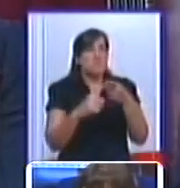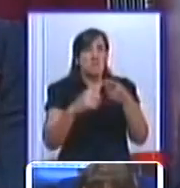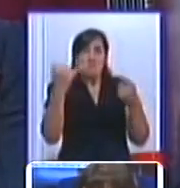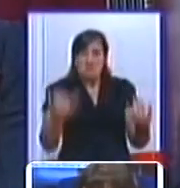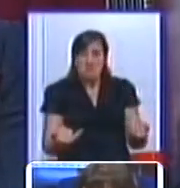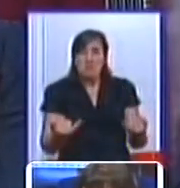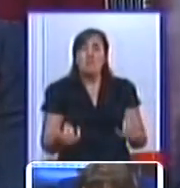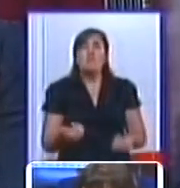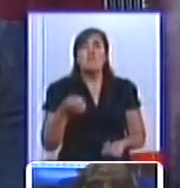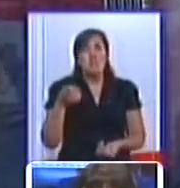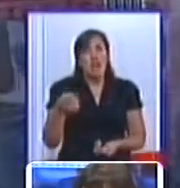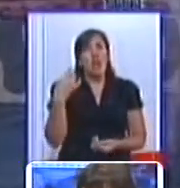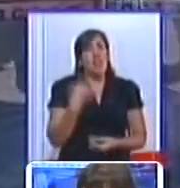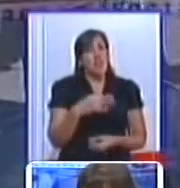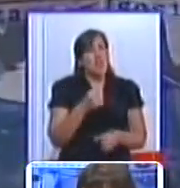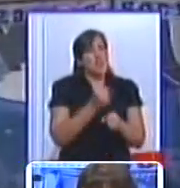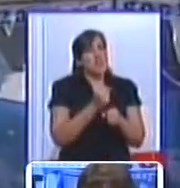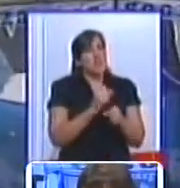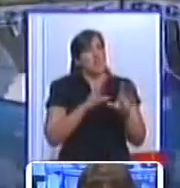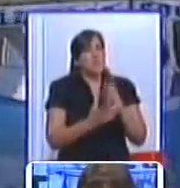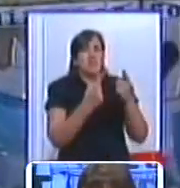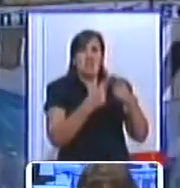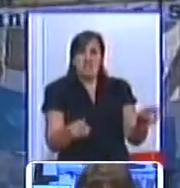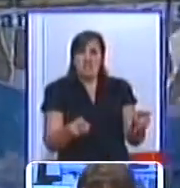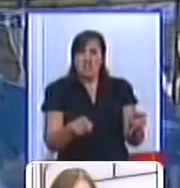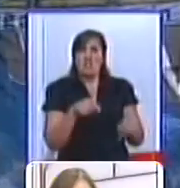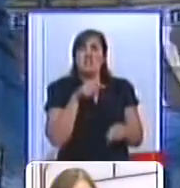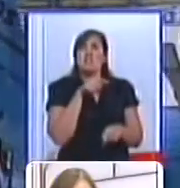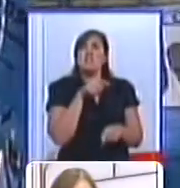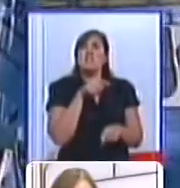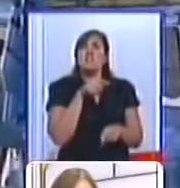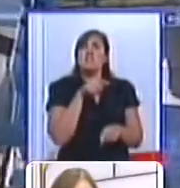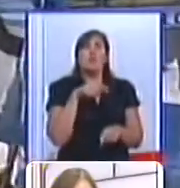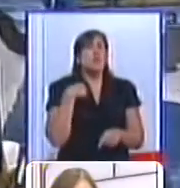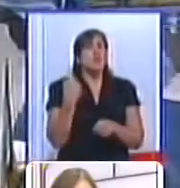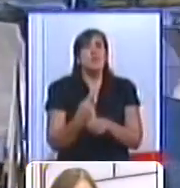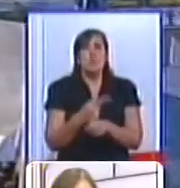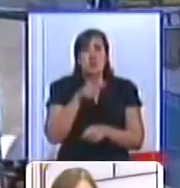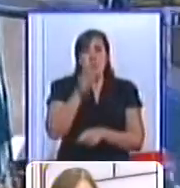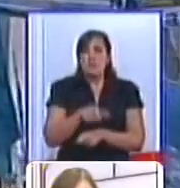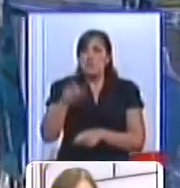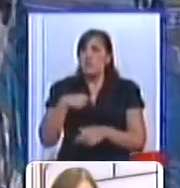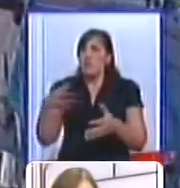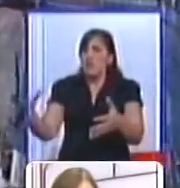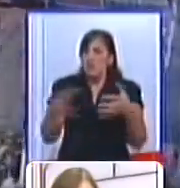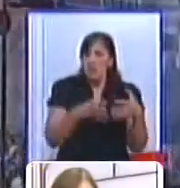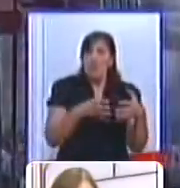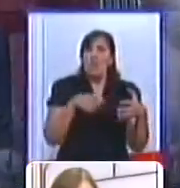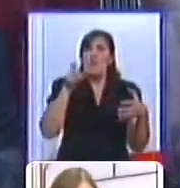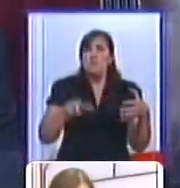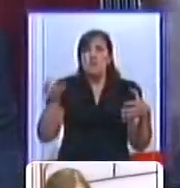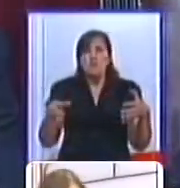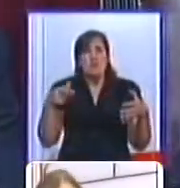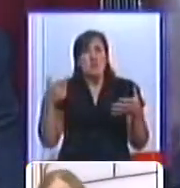que tener prácticas diferentes. No pueden someter de rehenes a usuarios y consumidores en la